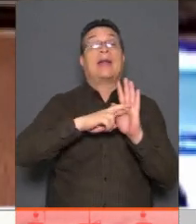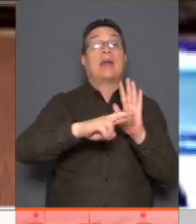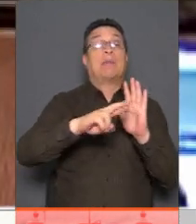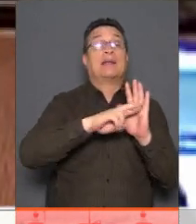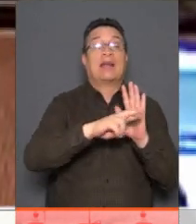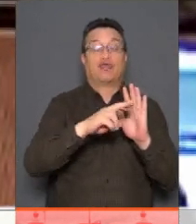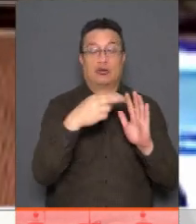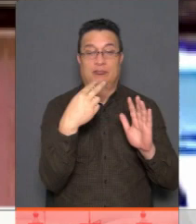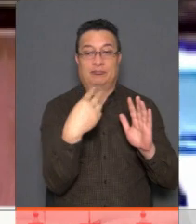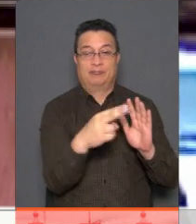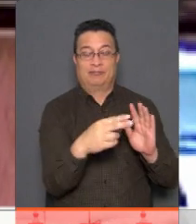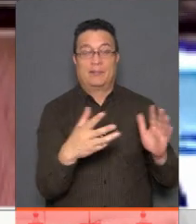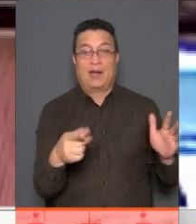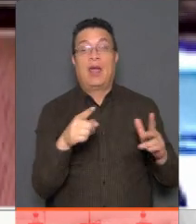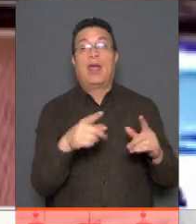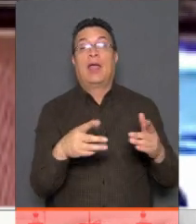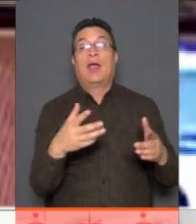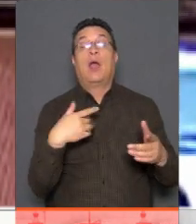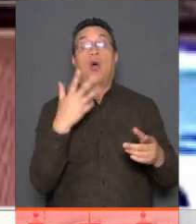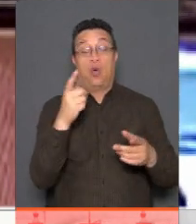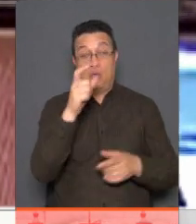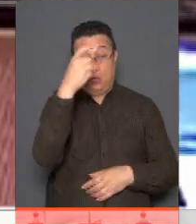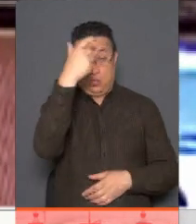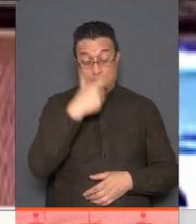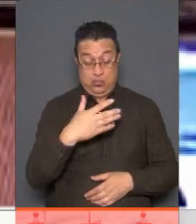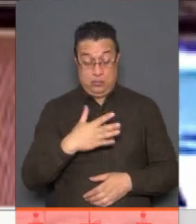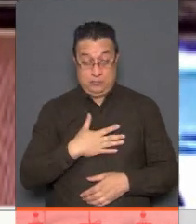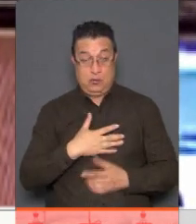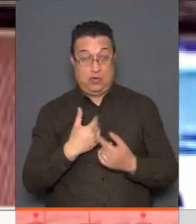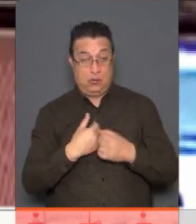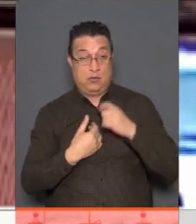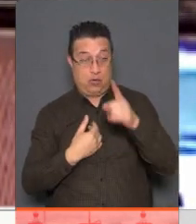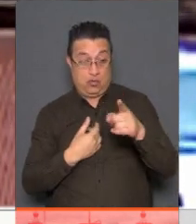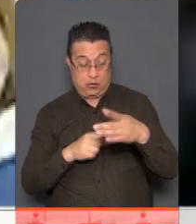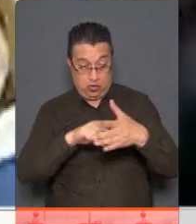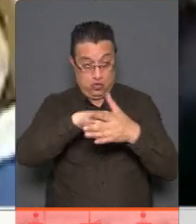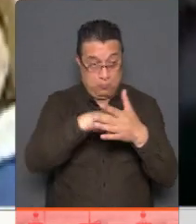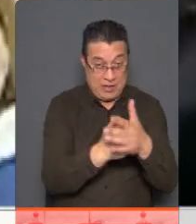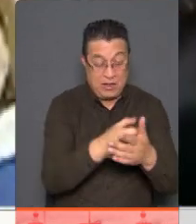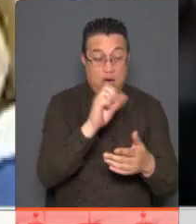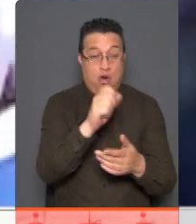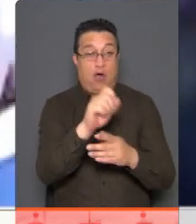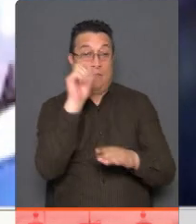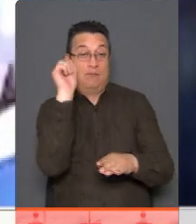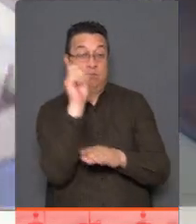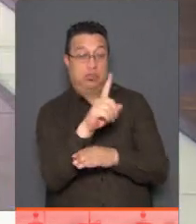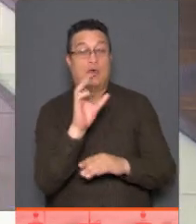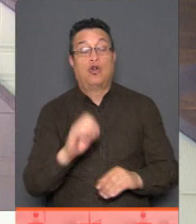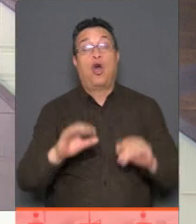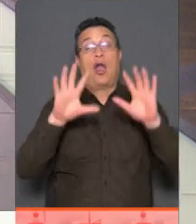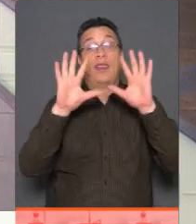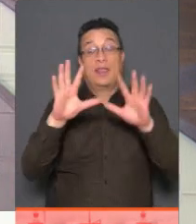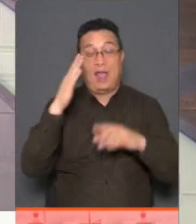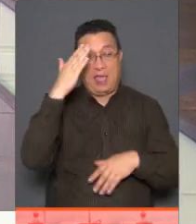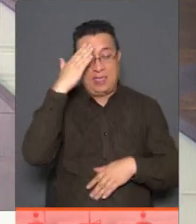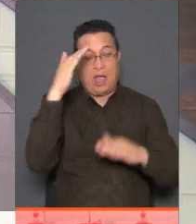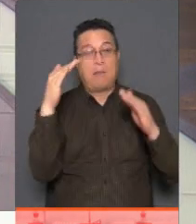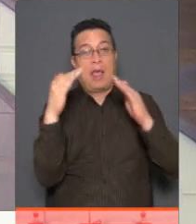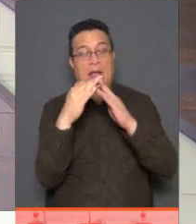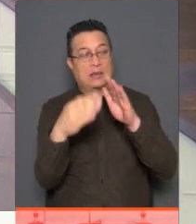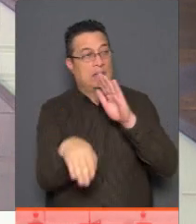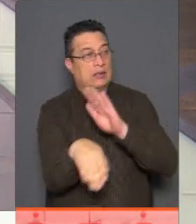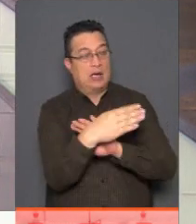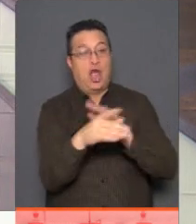soberanía. Es decir, si uno echa o suspende, o le da, no sé, 10 días de que se vaya para la casa, de las